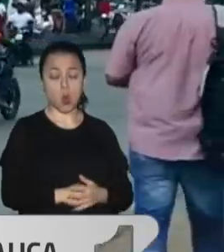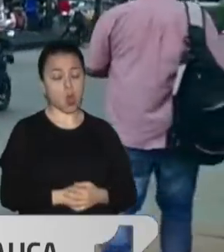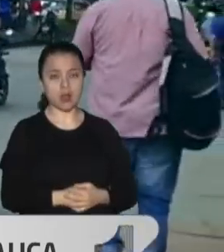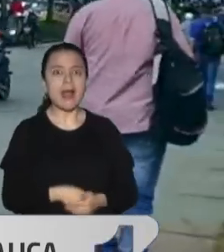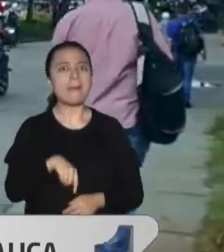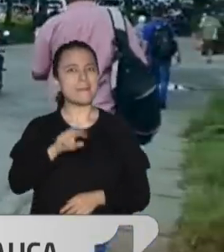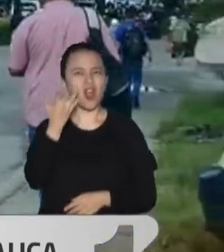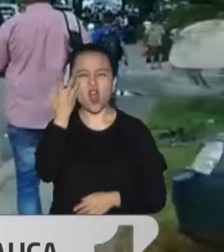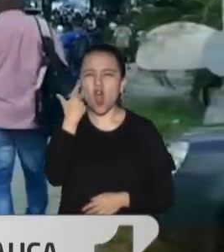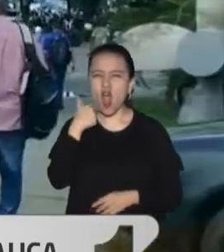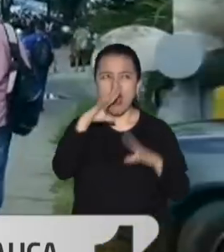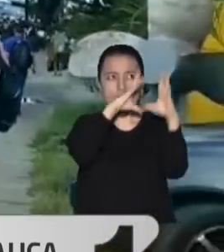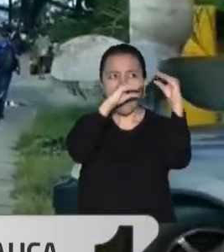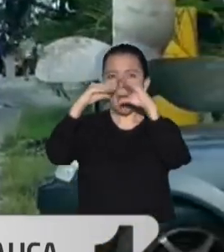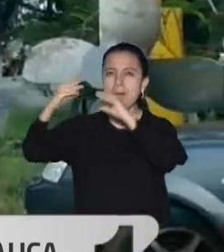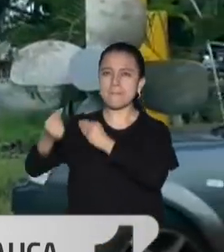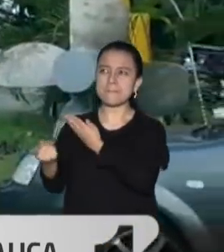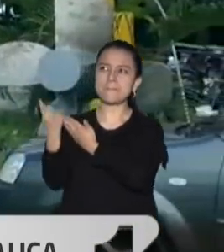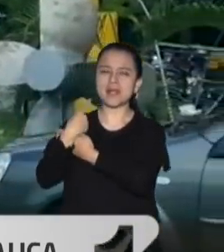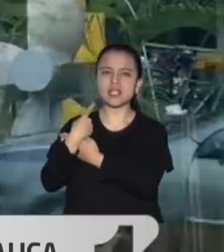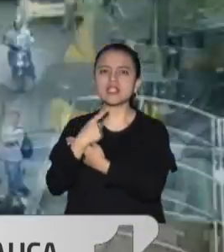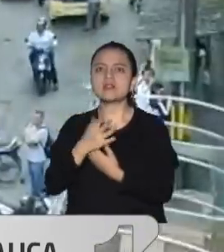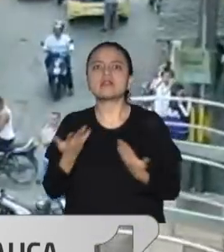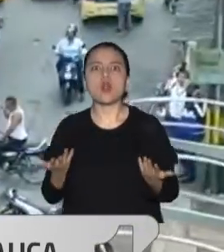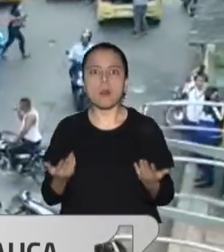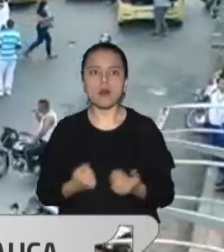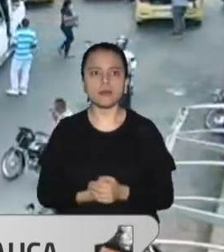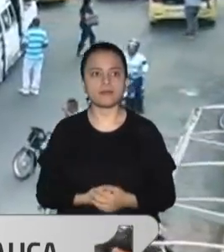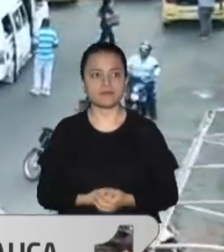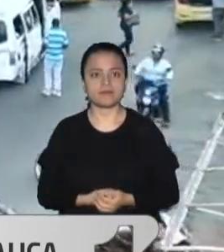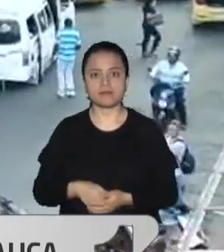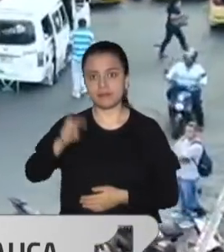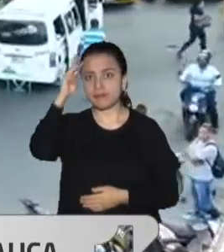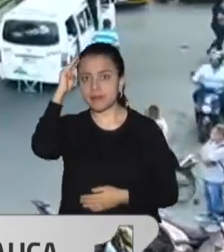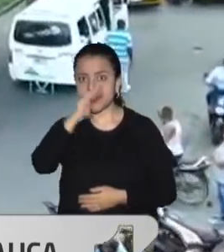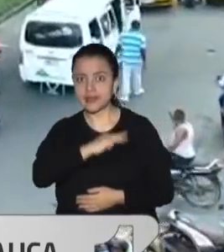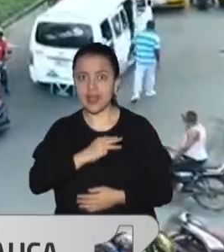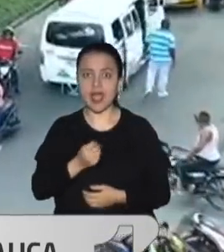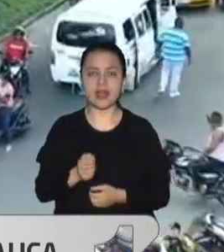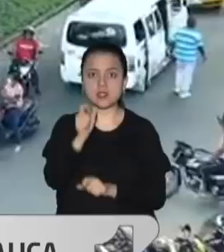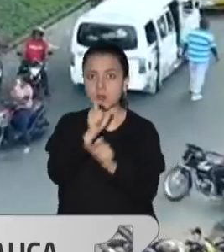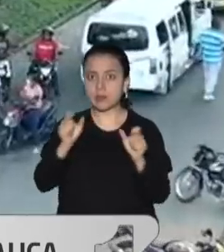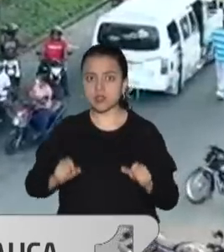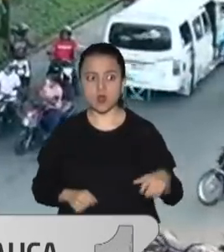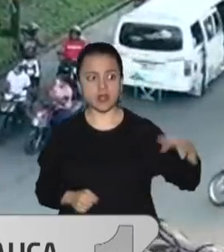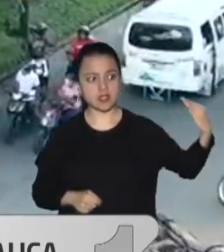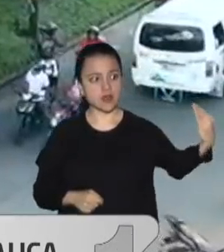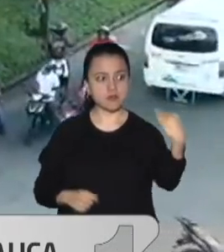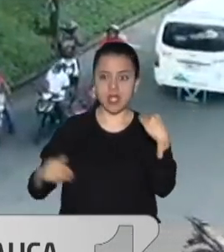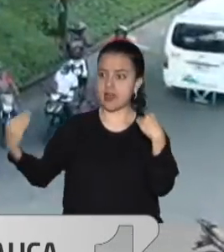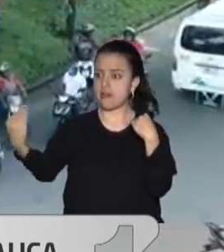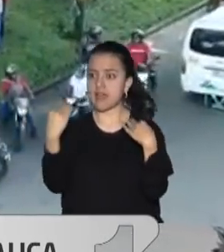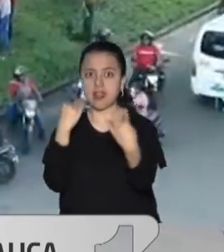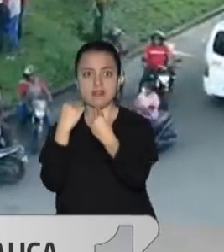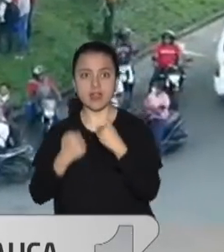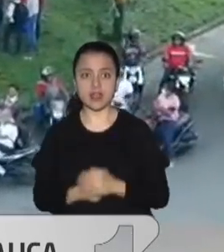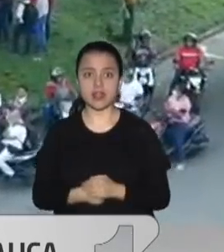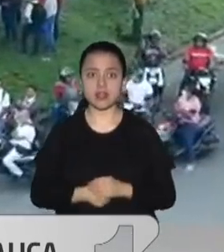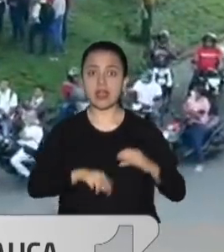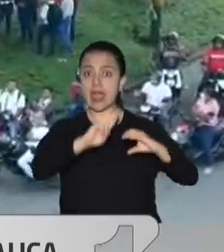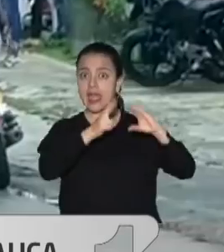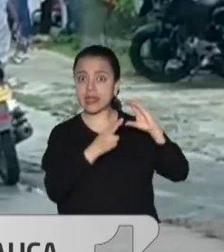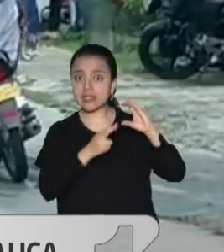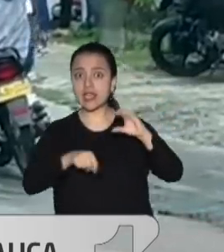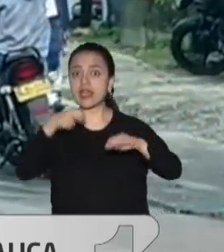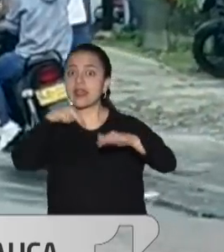noches, a golpear a los muchachos, a tirarlos a las alcantarillas heridos, porque eso sí no lo cuenta ni Caracol ni RCN. Bueno, te